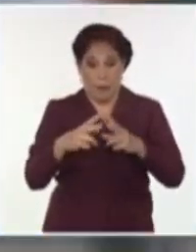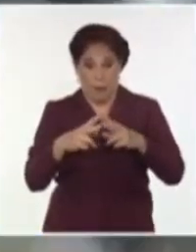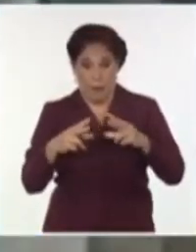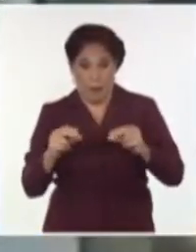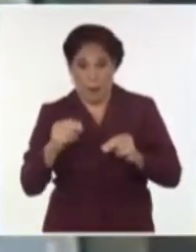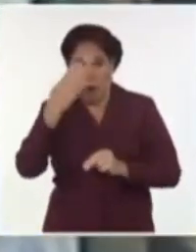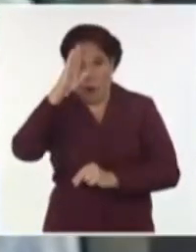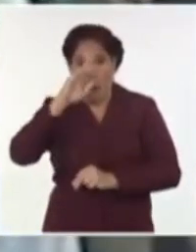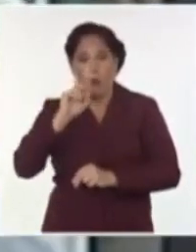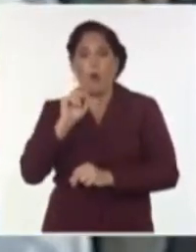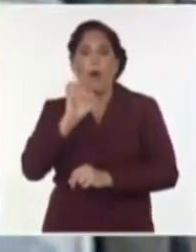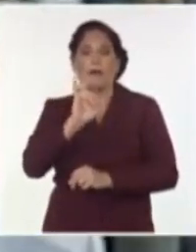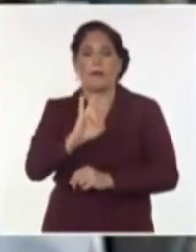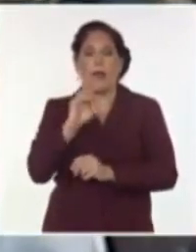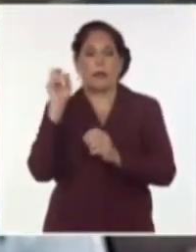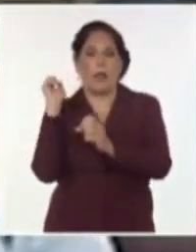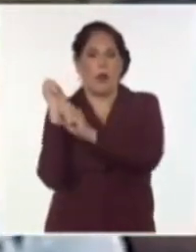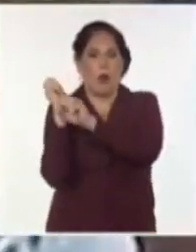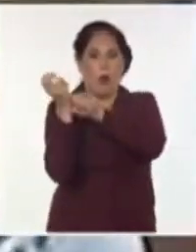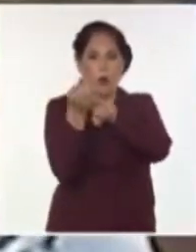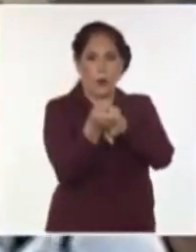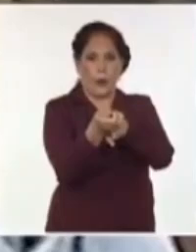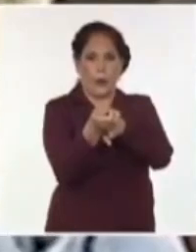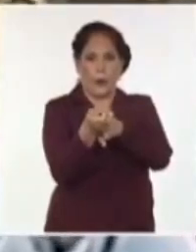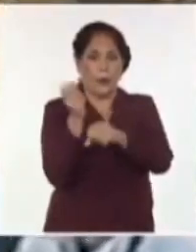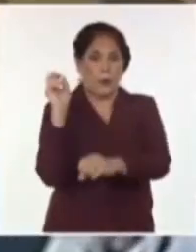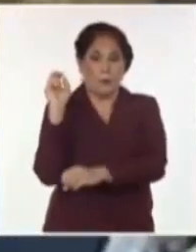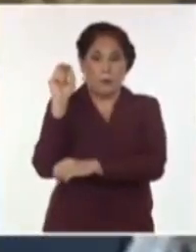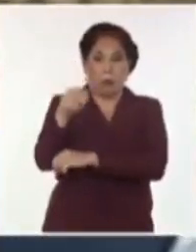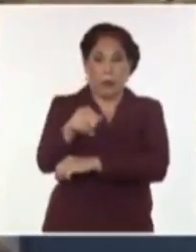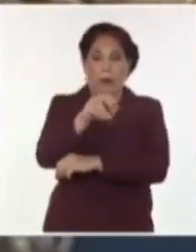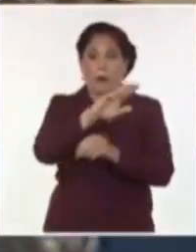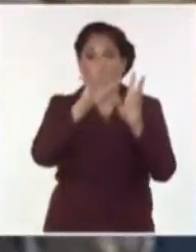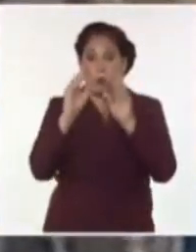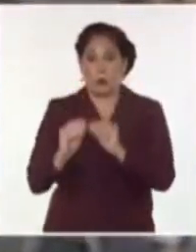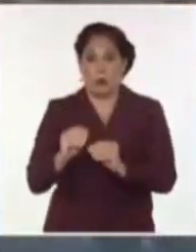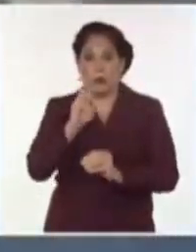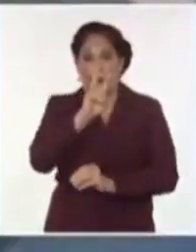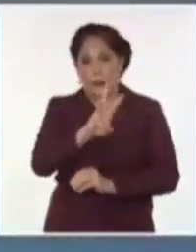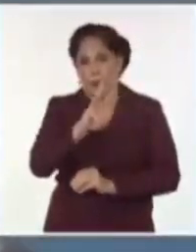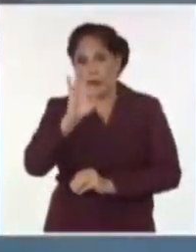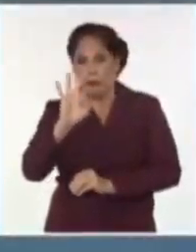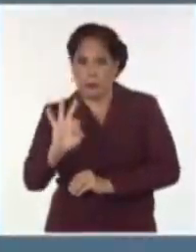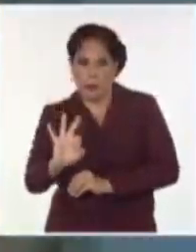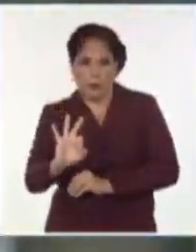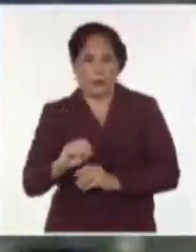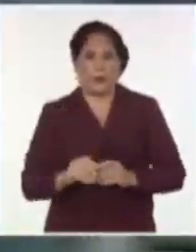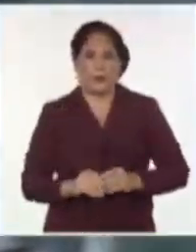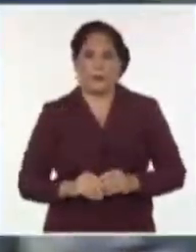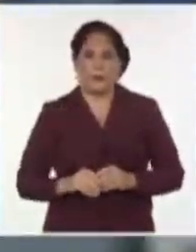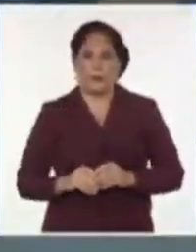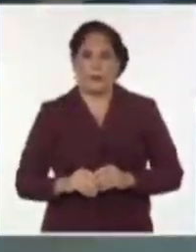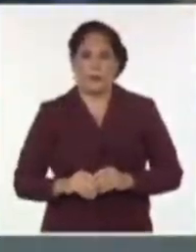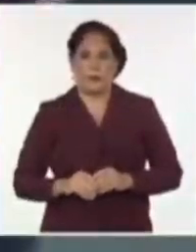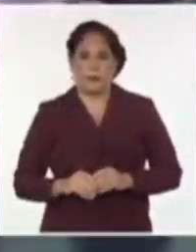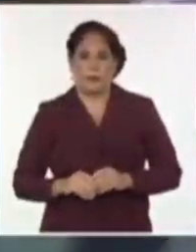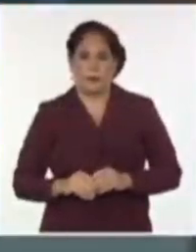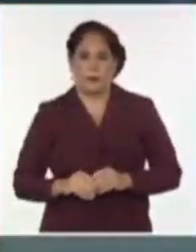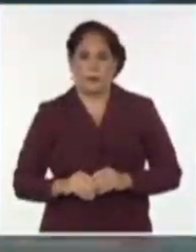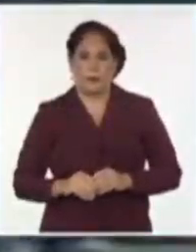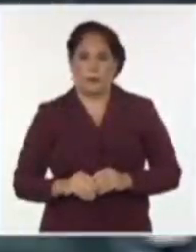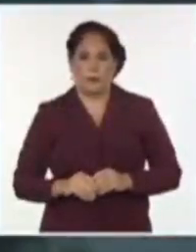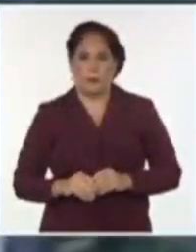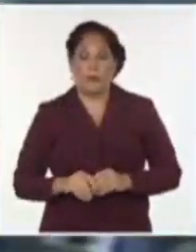Cuba conectó 7 jonrones y sumó 38 en solo 9 desafíos en todo el certamen, lo